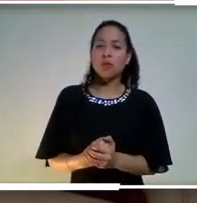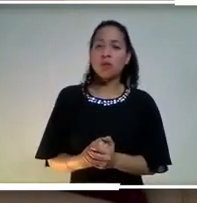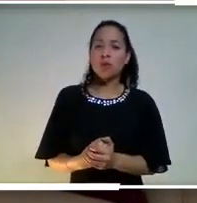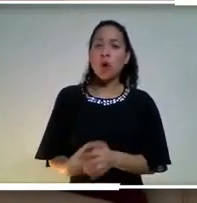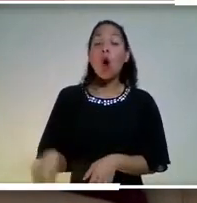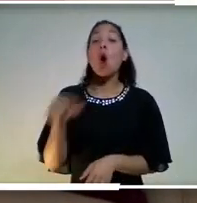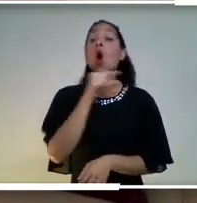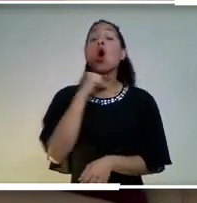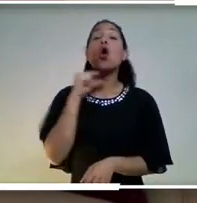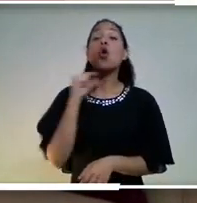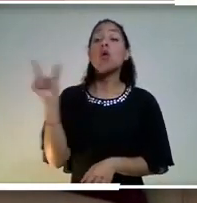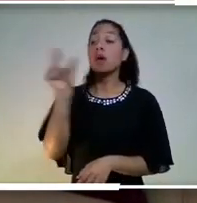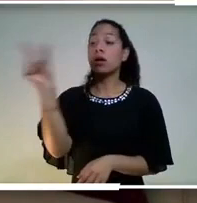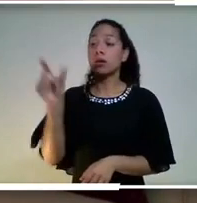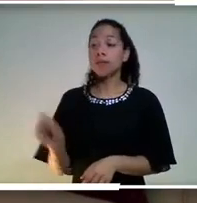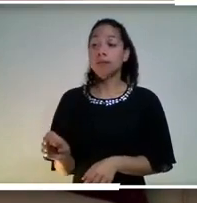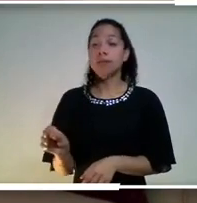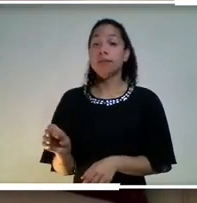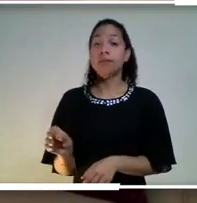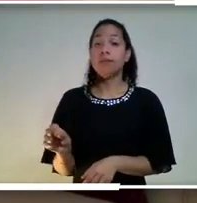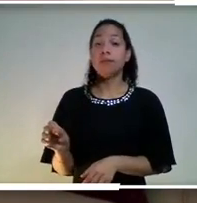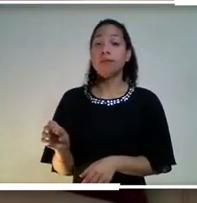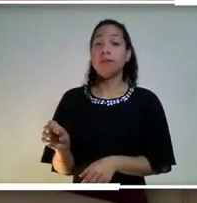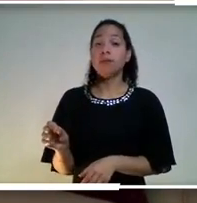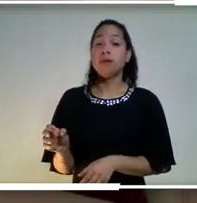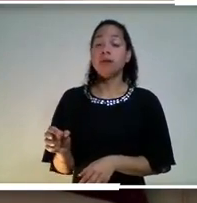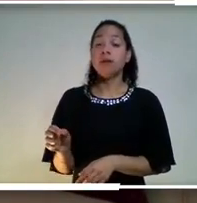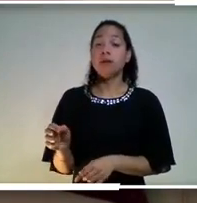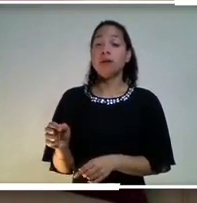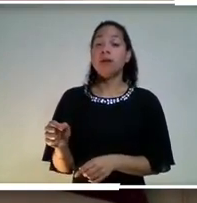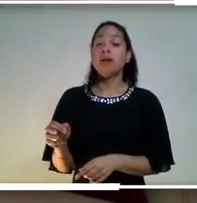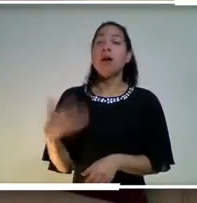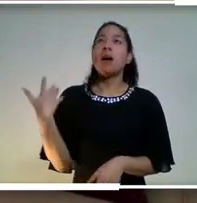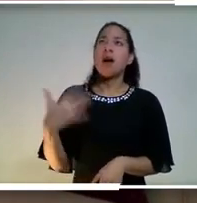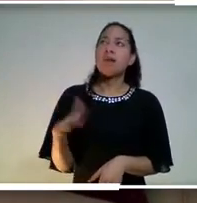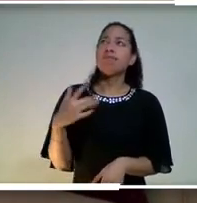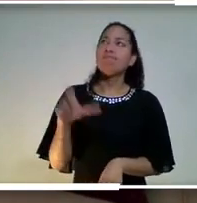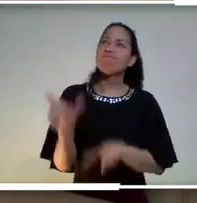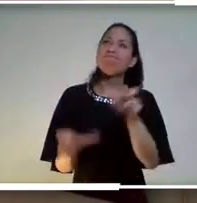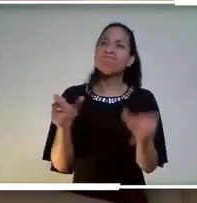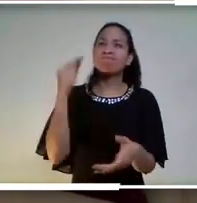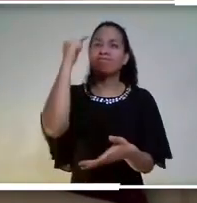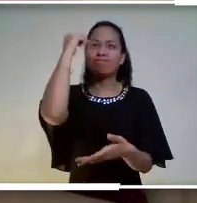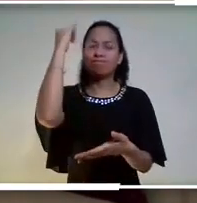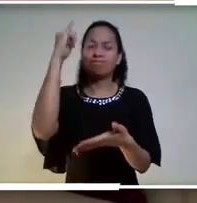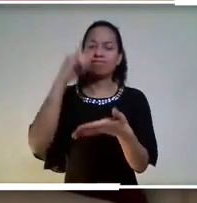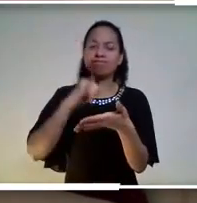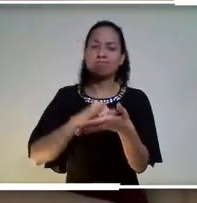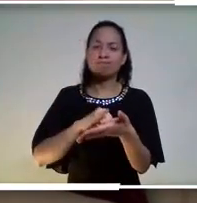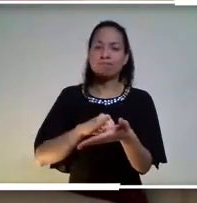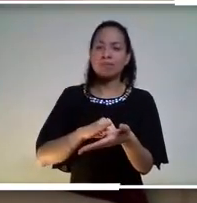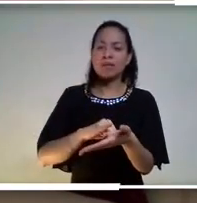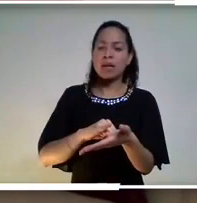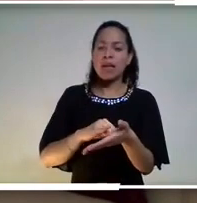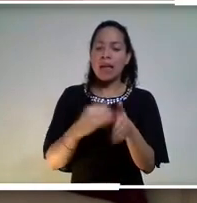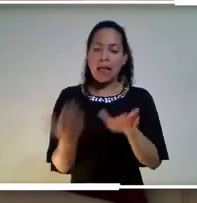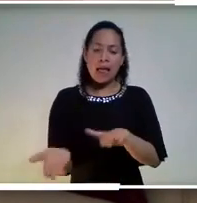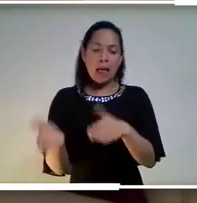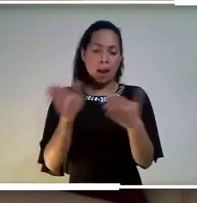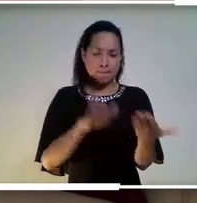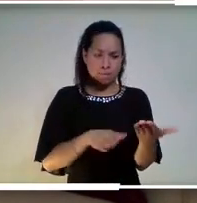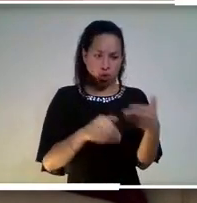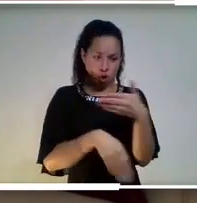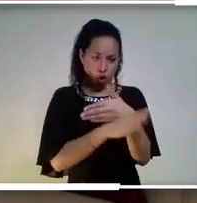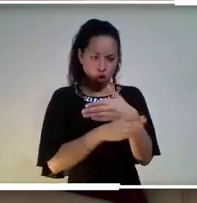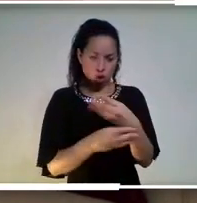en la edad oscura cuando prevalecía la creencia apagada que algo seguía viviendo él se puso a traducir